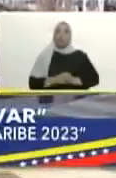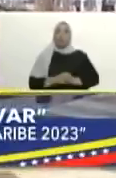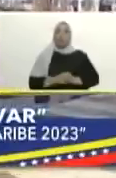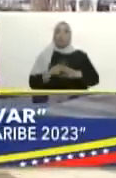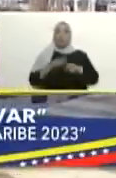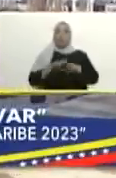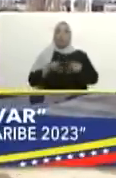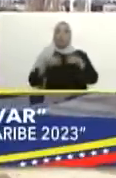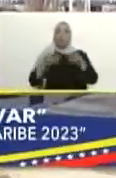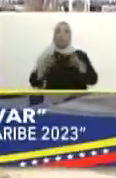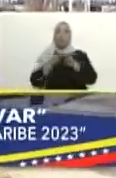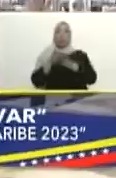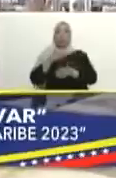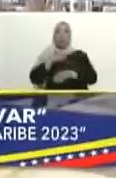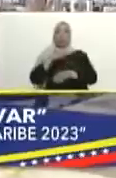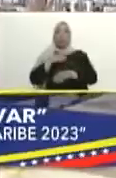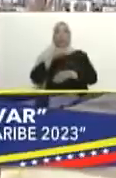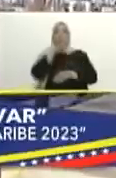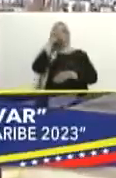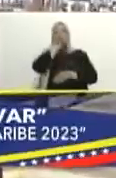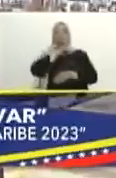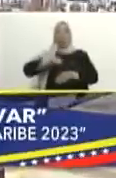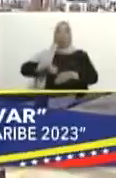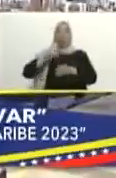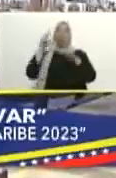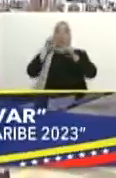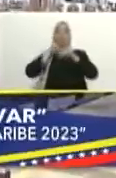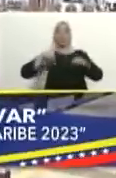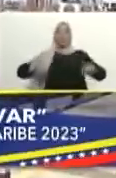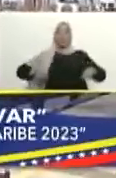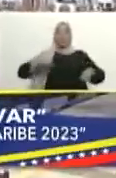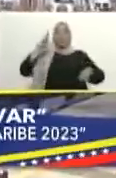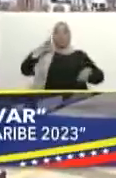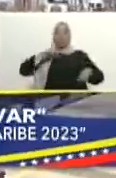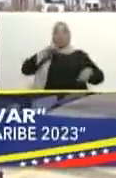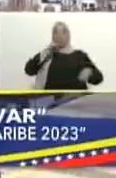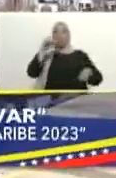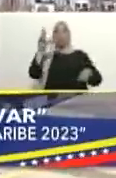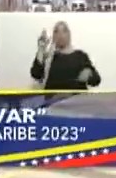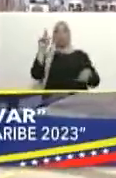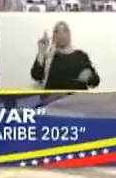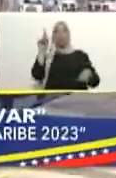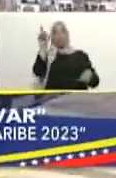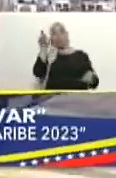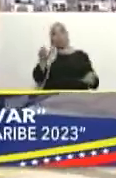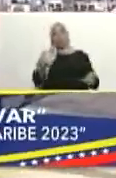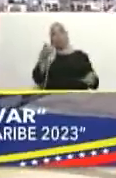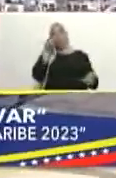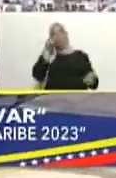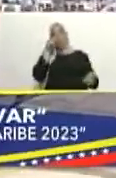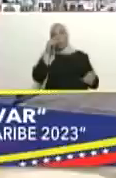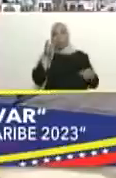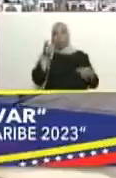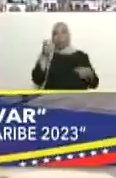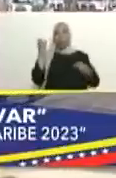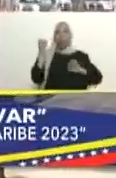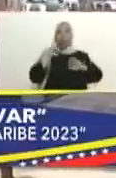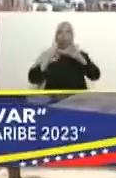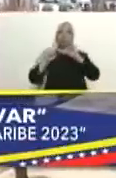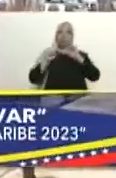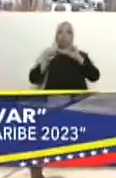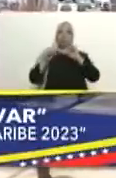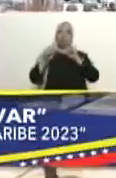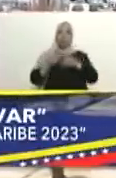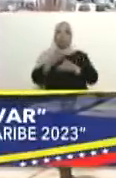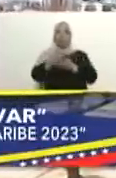Entrega del estandarte invicto de la Armada Bolivariana por el sargento mayor de segunda Leandro Pinto González, contramaestre del